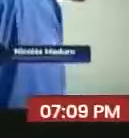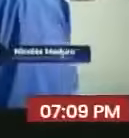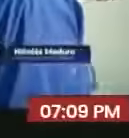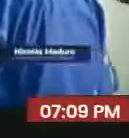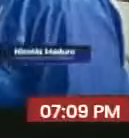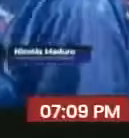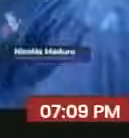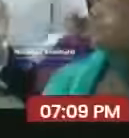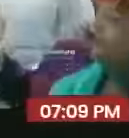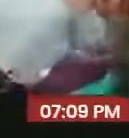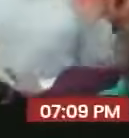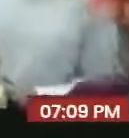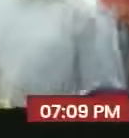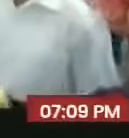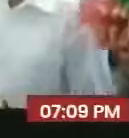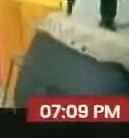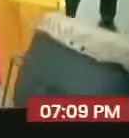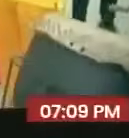Jueves.